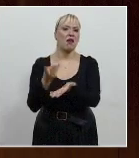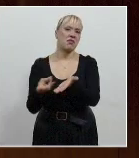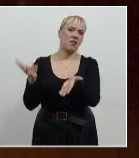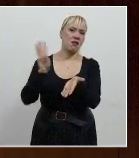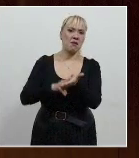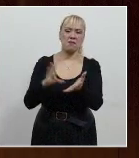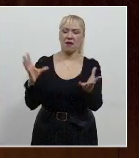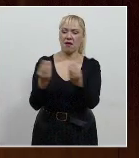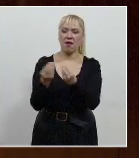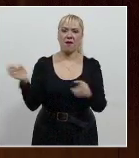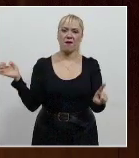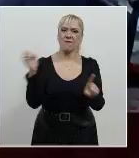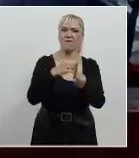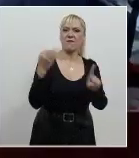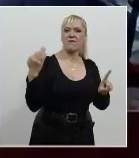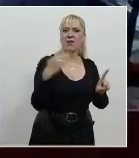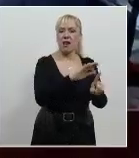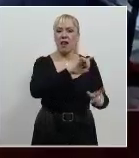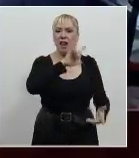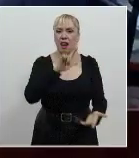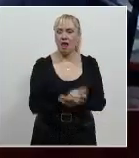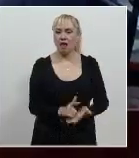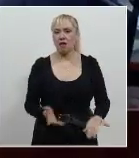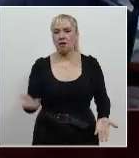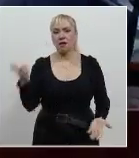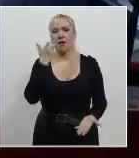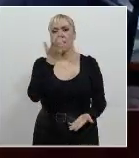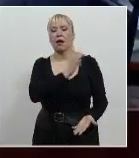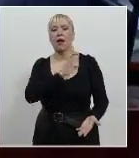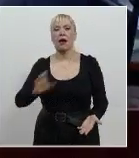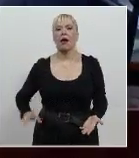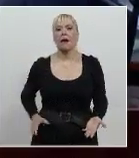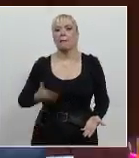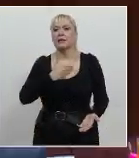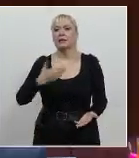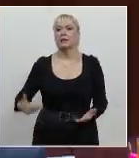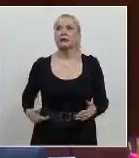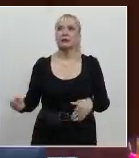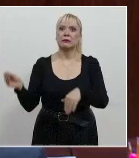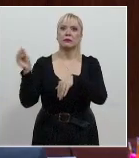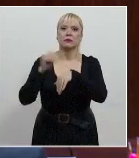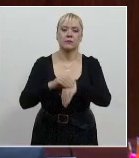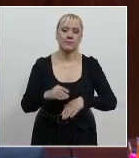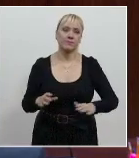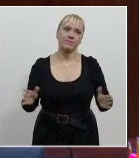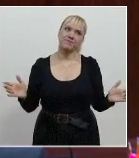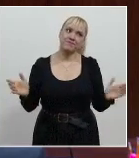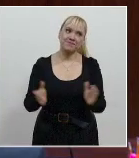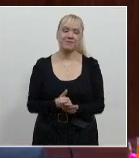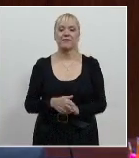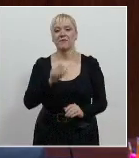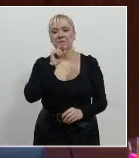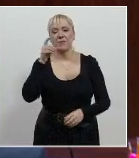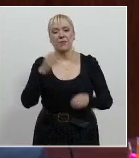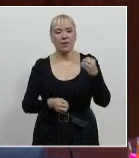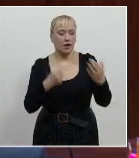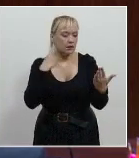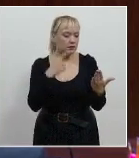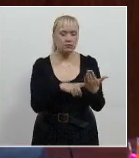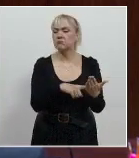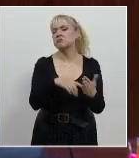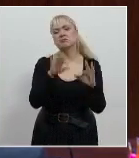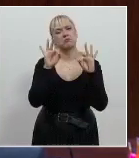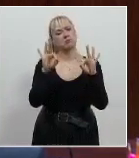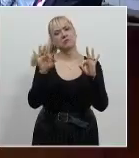la ley, pues busca seleccionar a su candidatura para la presidencia de la República. En otro asunto, el tribunal confirmó el registro como